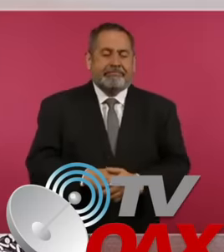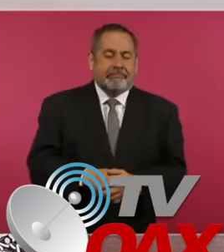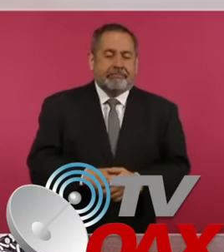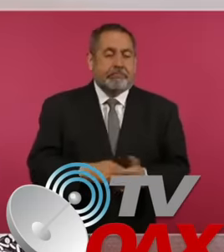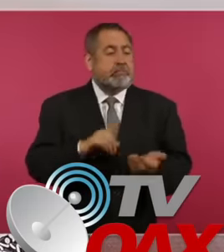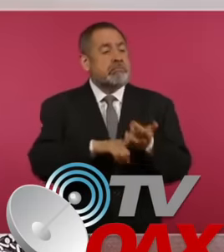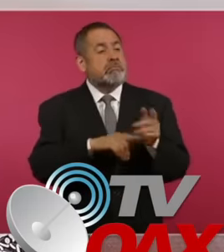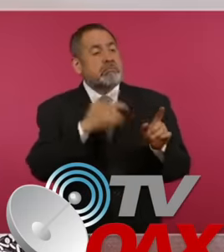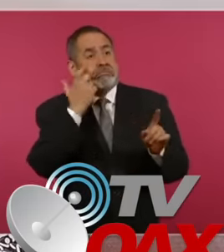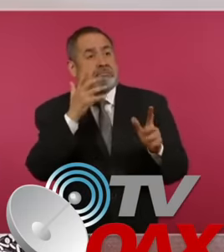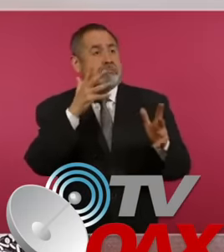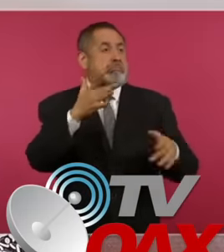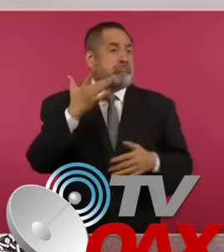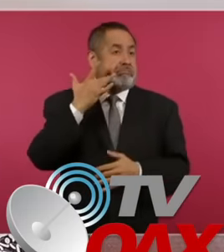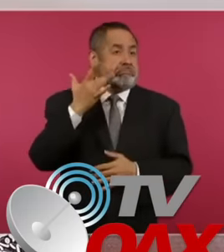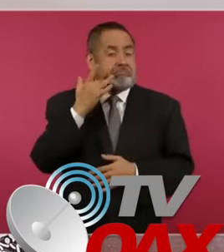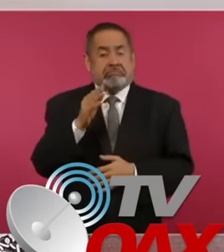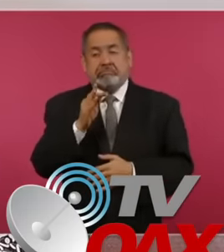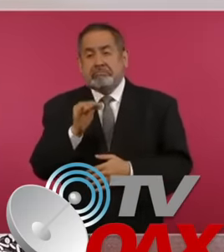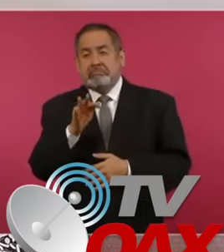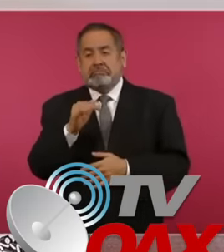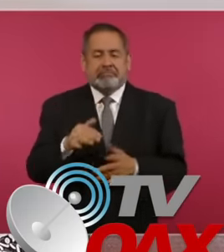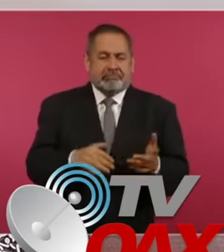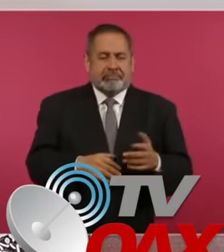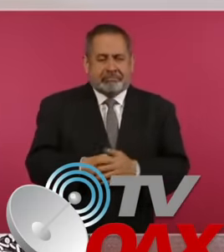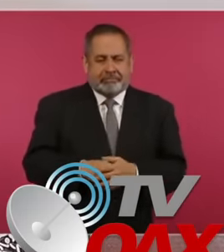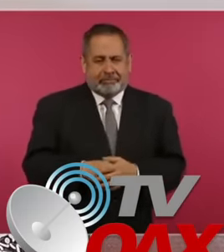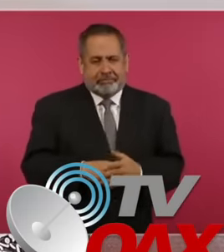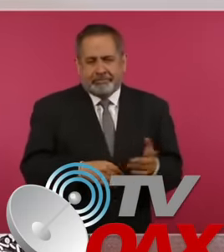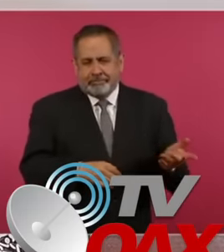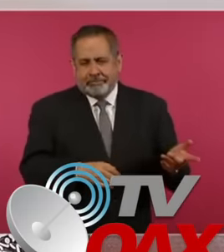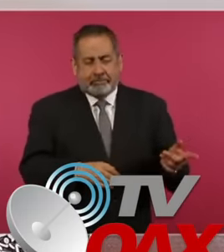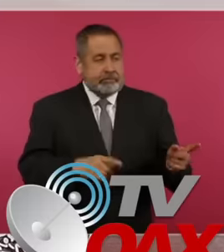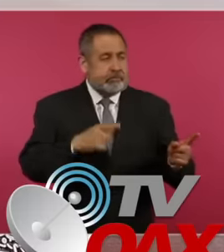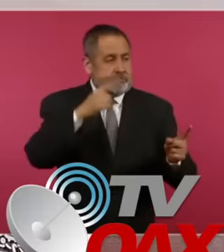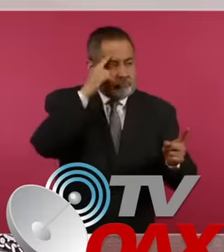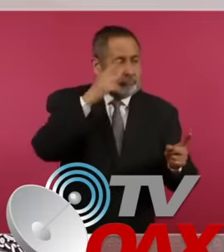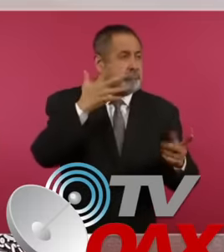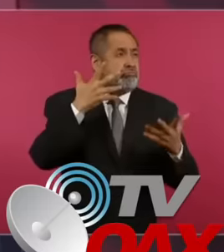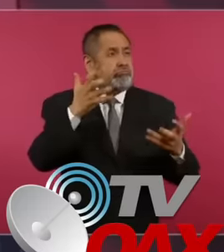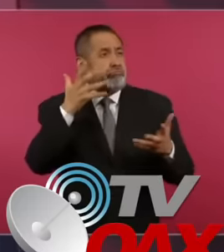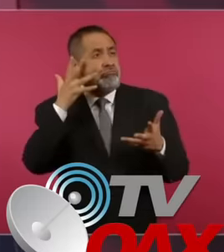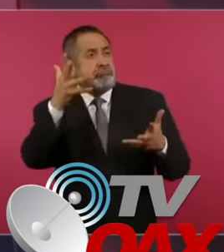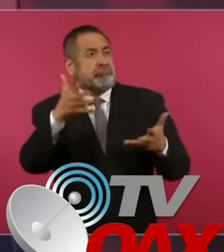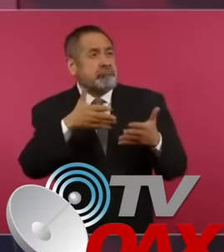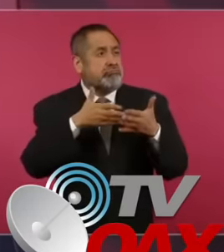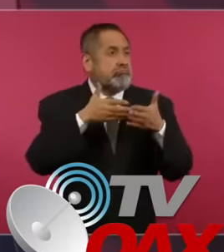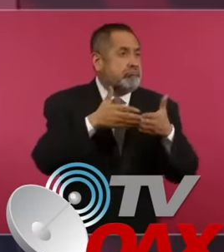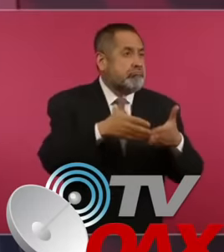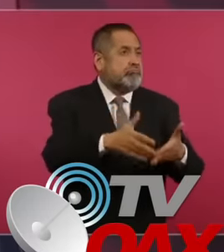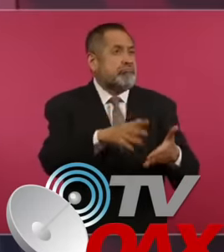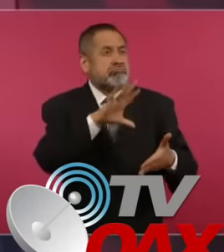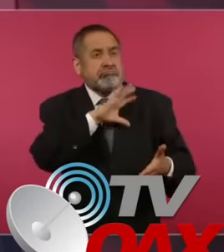aspirantes a fifís, esos que quieren tener los yates y tener